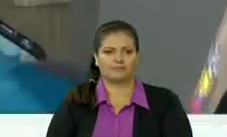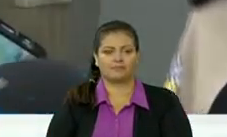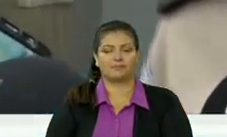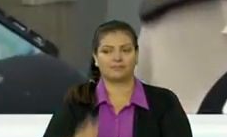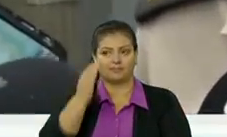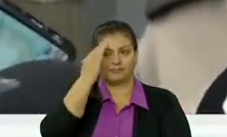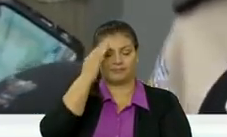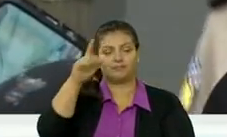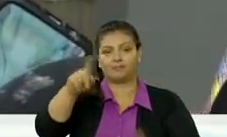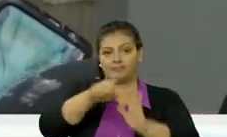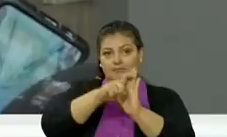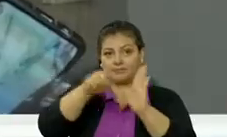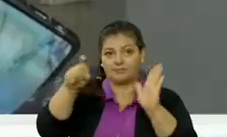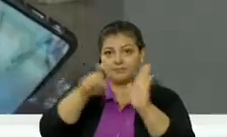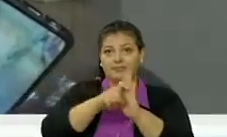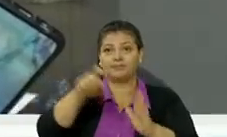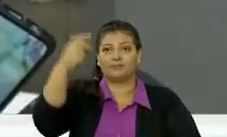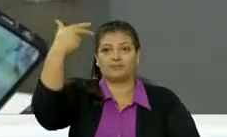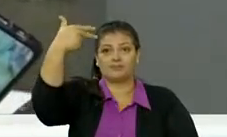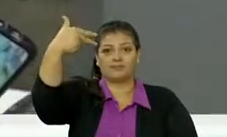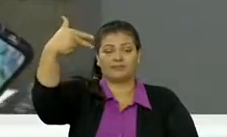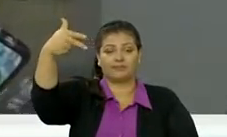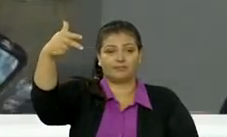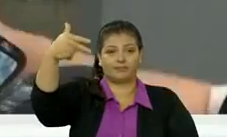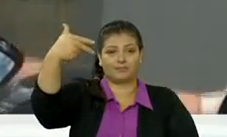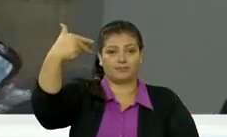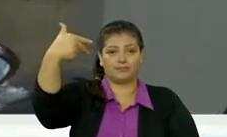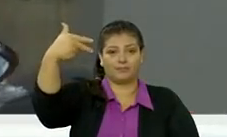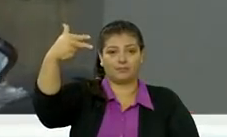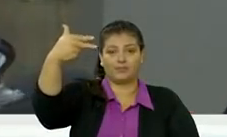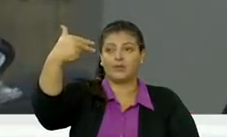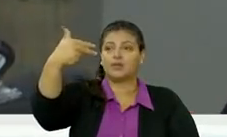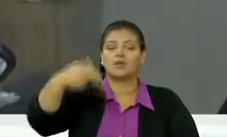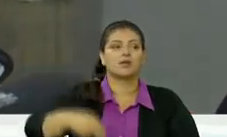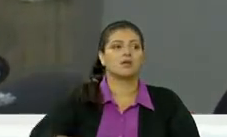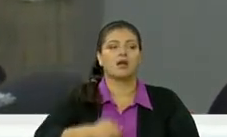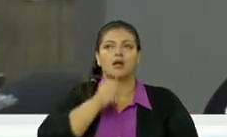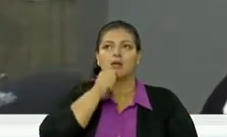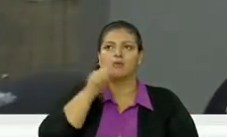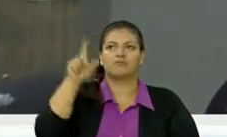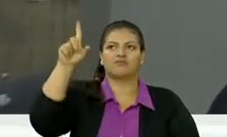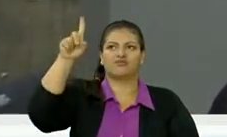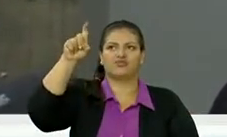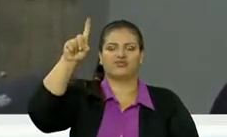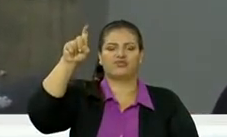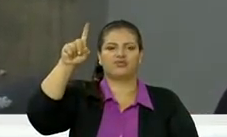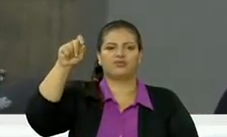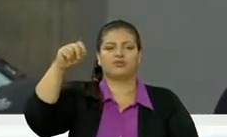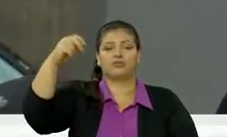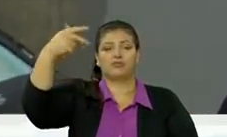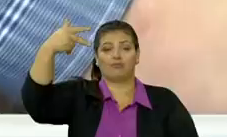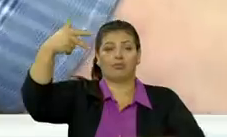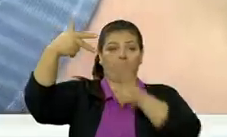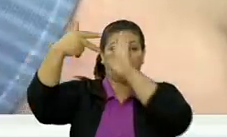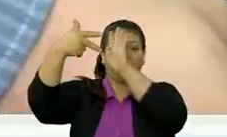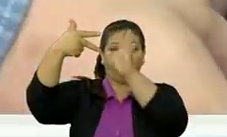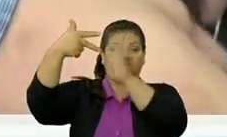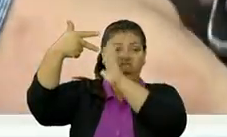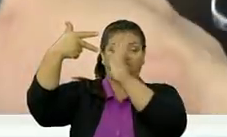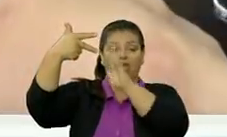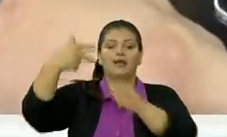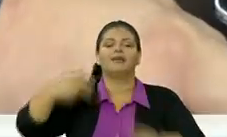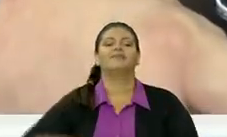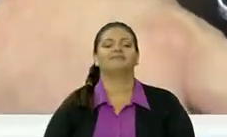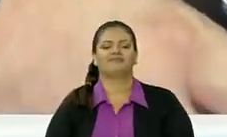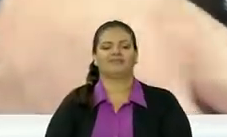los celulares y pasarse en cadena hasta que llegue donde la persona que está esperando, que está sentada en el vehículo. Se cree que